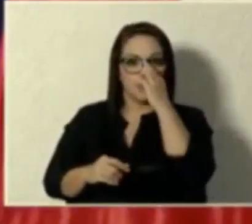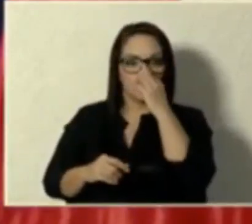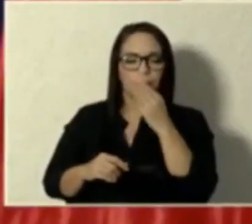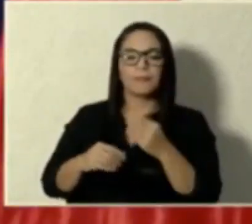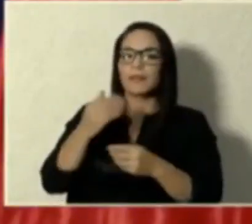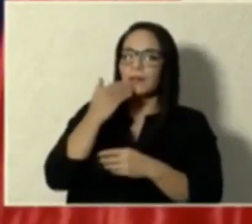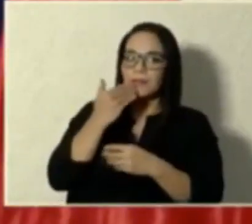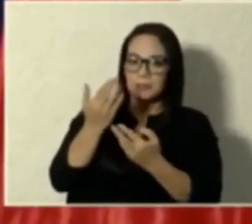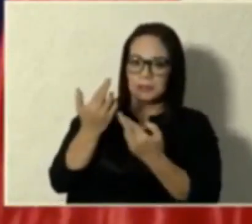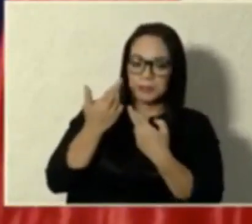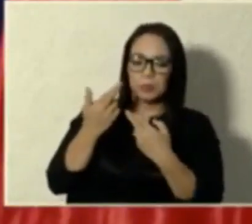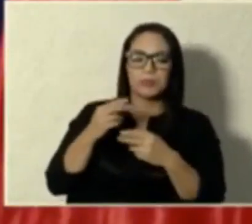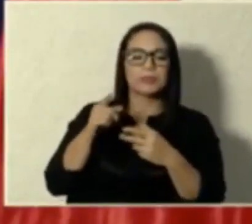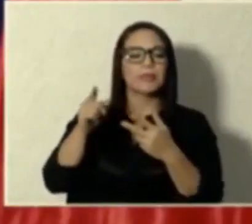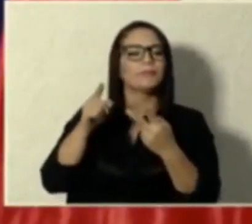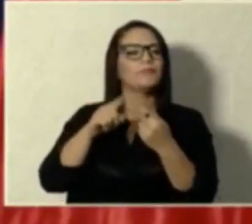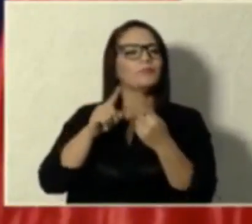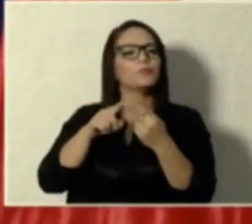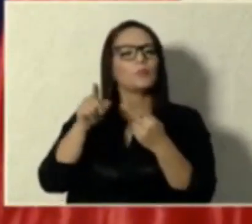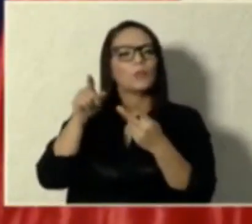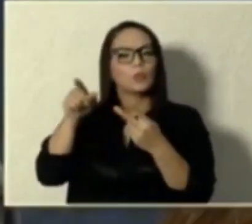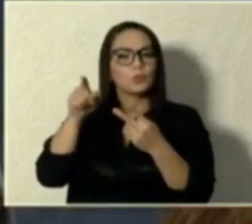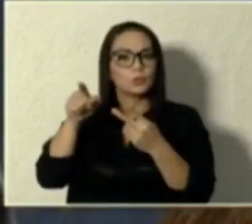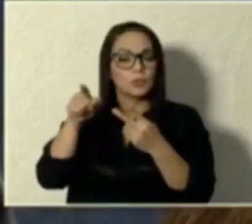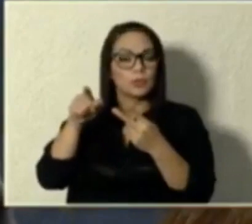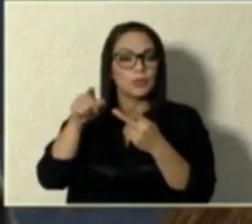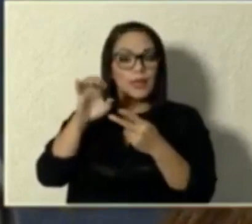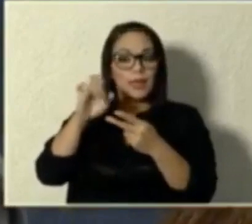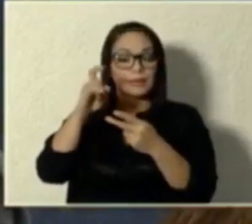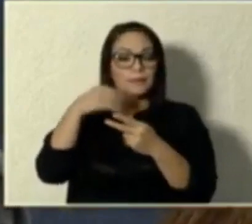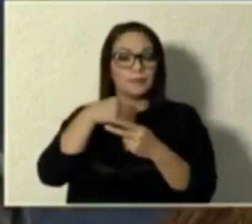Gracias por la respuesta. ¿Y ha considerado reubicar a la